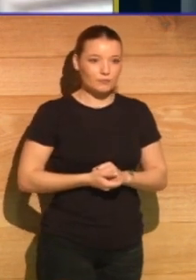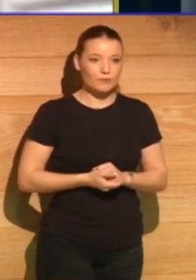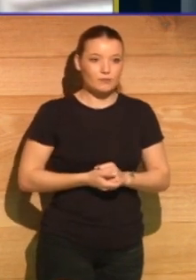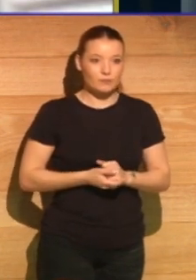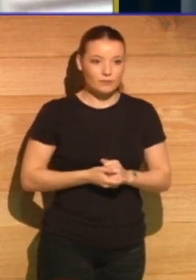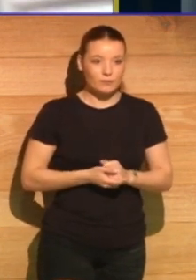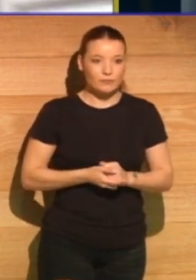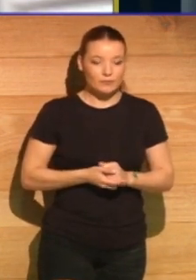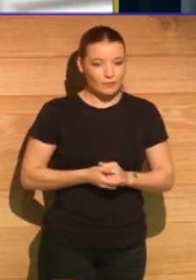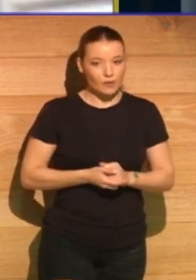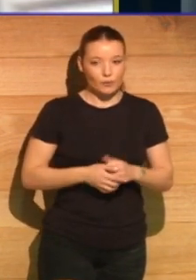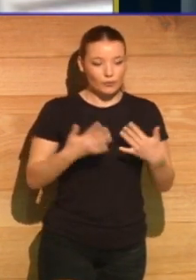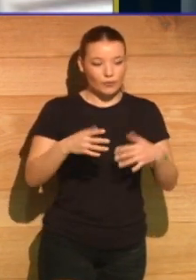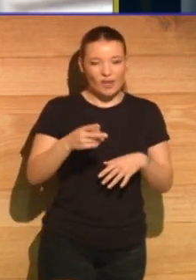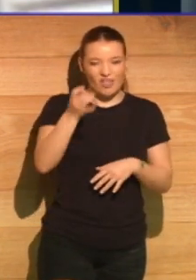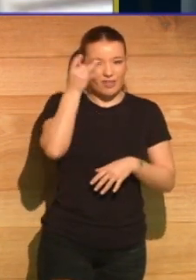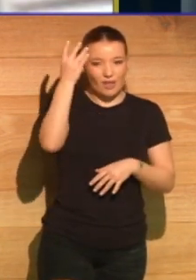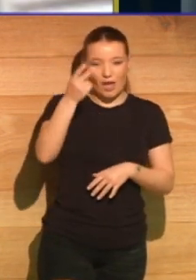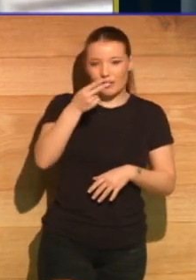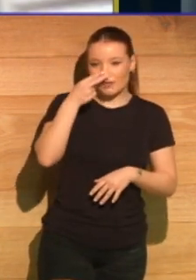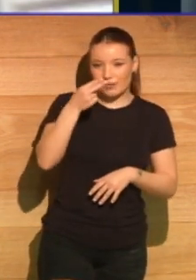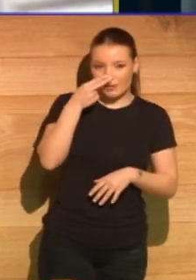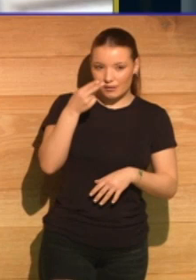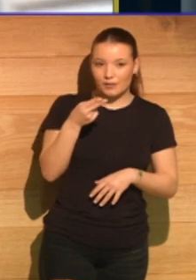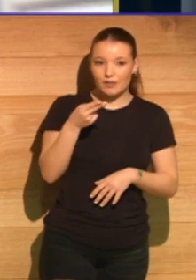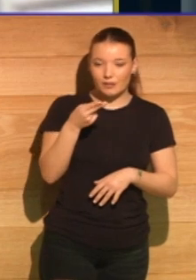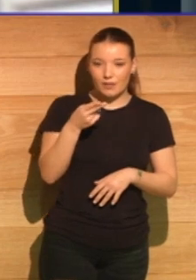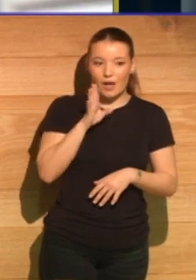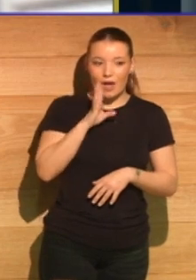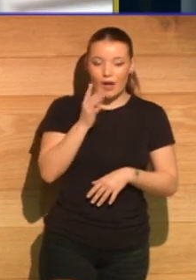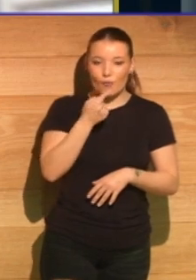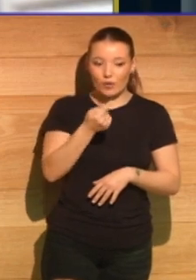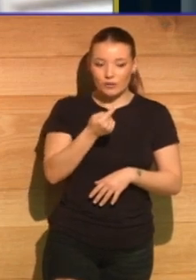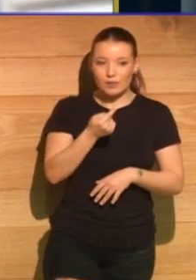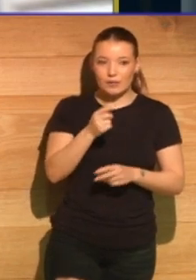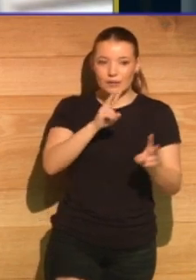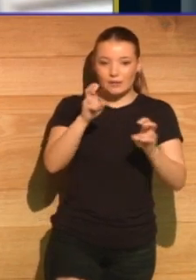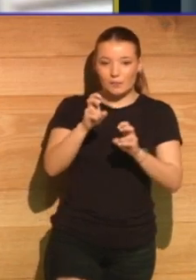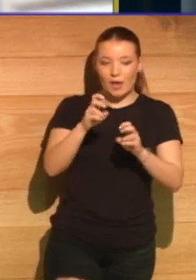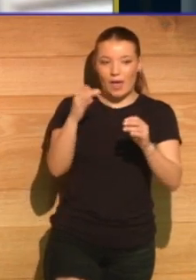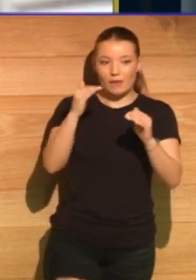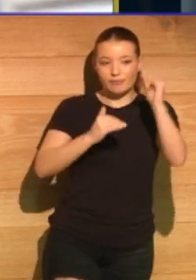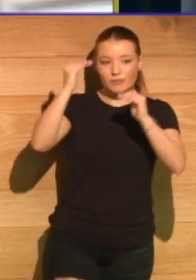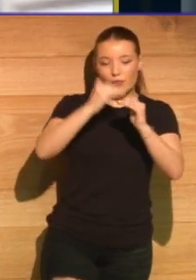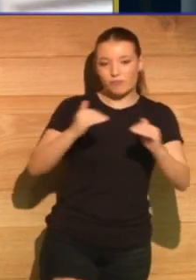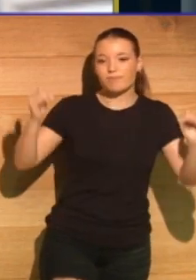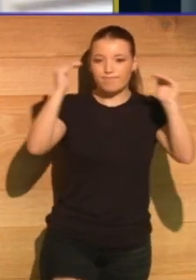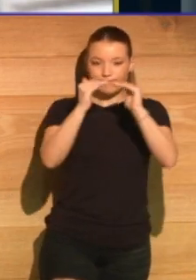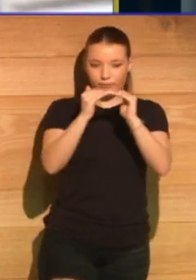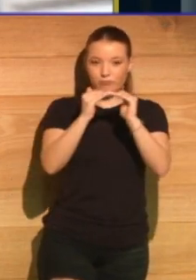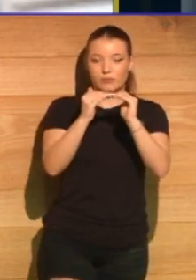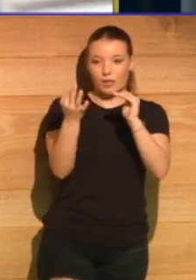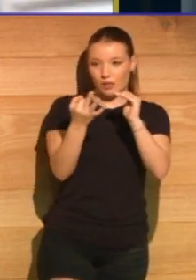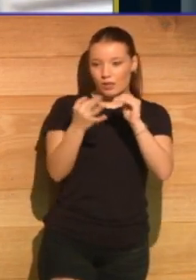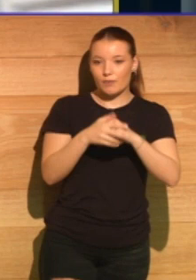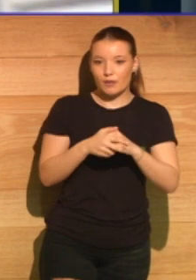bastante. No, pero qué interesante que esto que mencionas de derribar esas jerarquías en